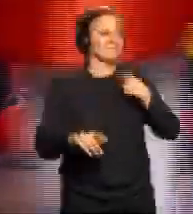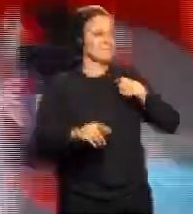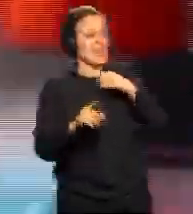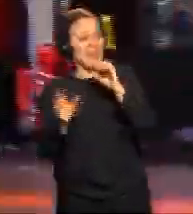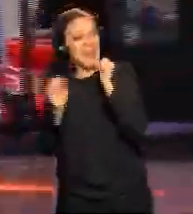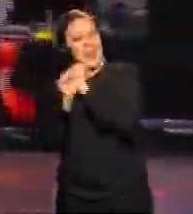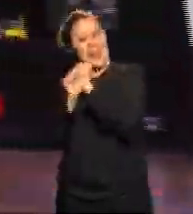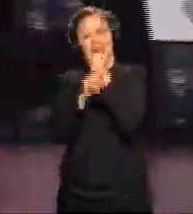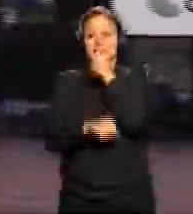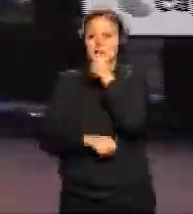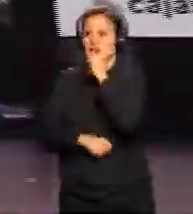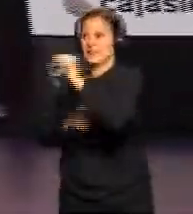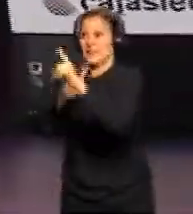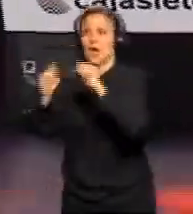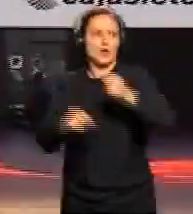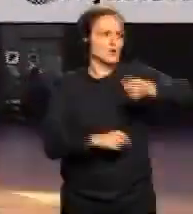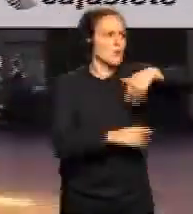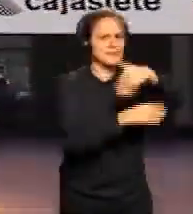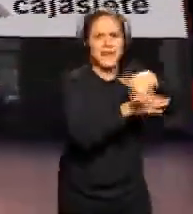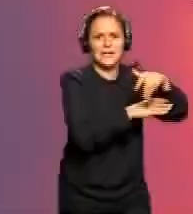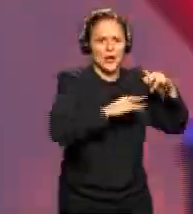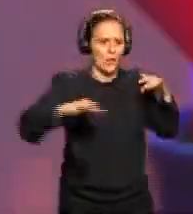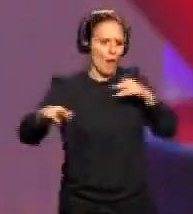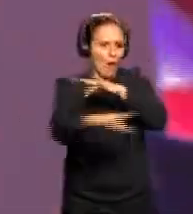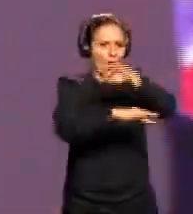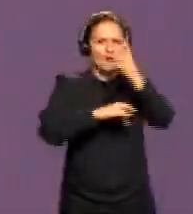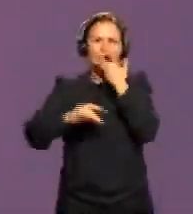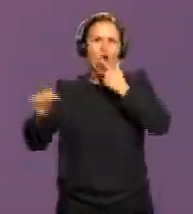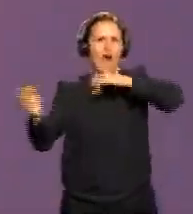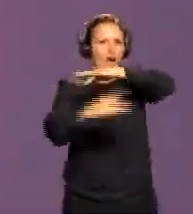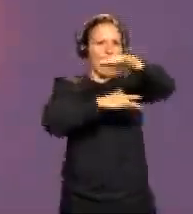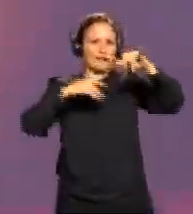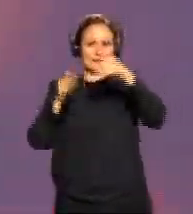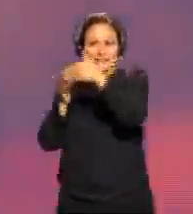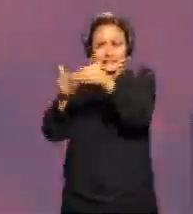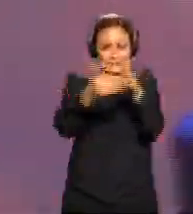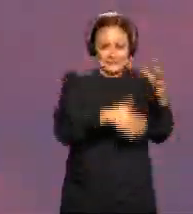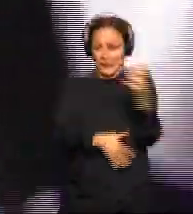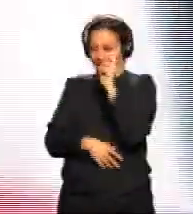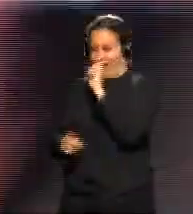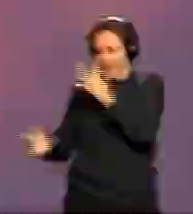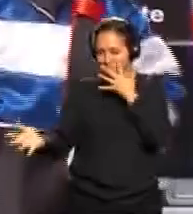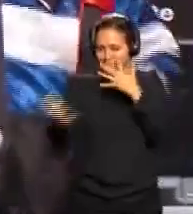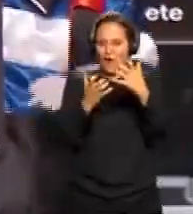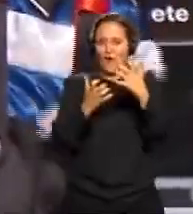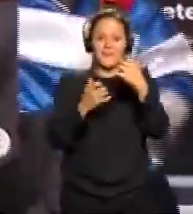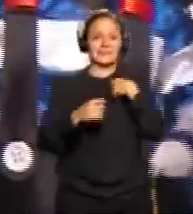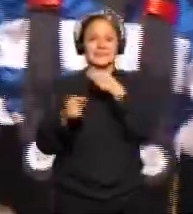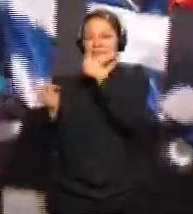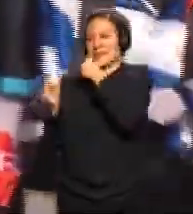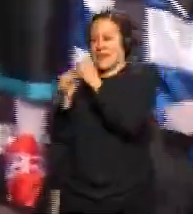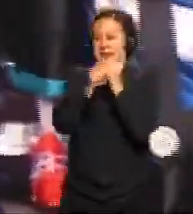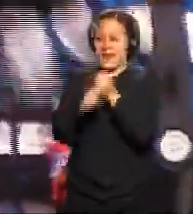va. Nuestras calles se llenan de brillo y color, se nota en cada rincón. Ya se va, la Sonora ya se